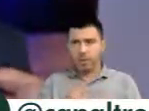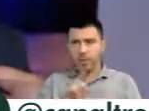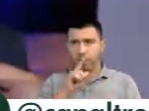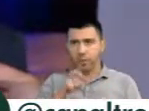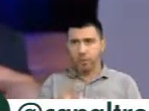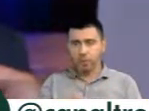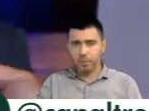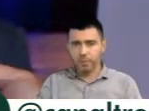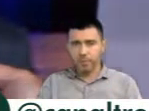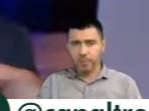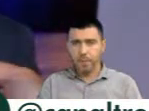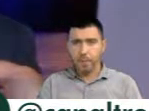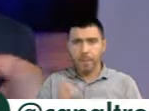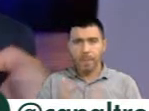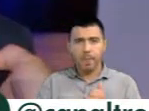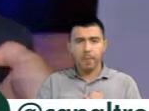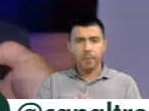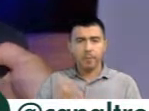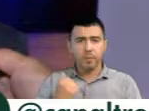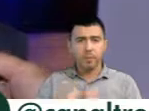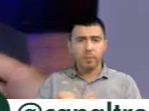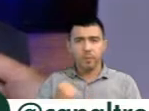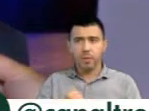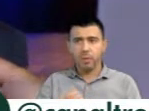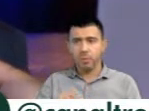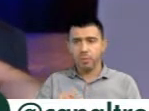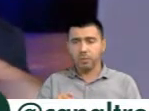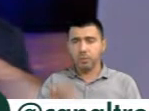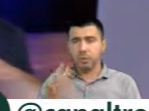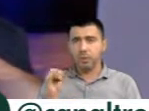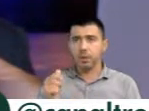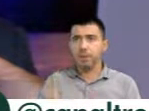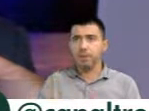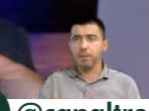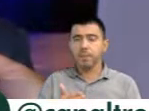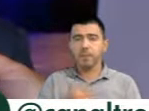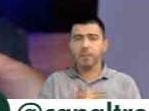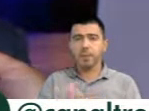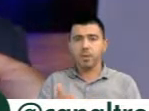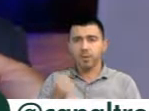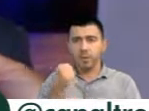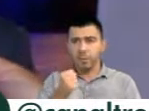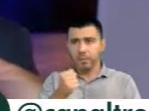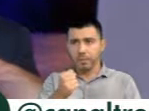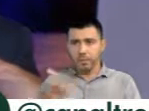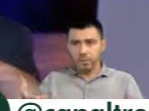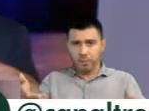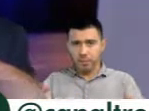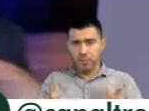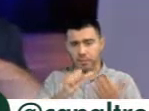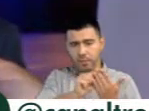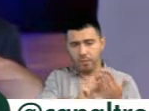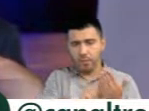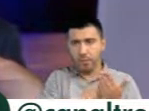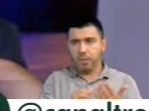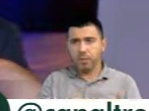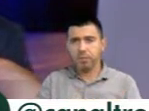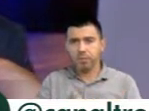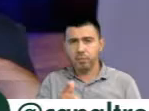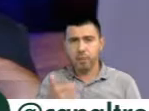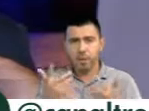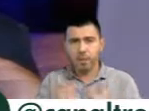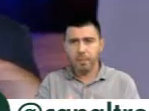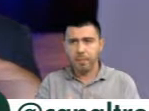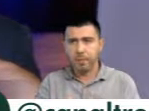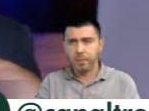logrado en el último año una inversión de cerca de 30 mil millones de pesos en proyectos y programas de favorecimiento a los empresarios, de